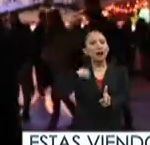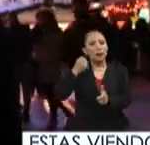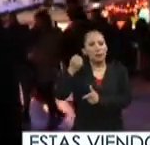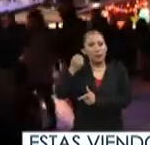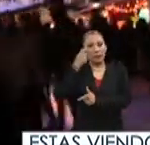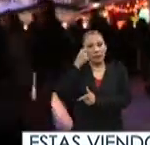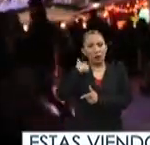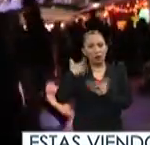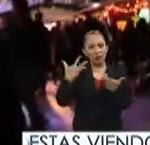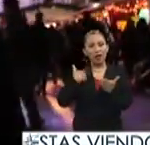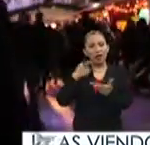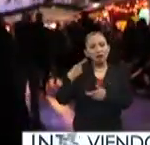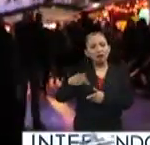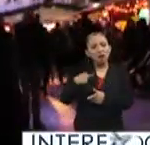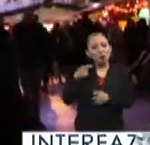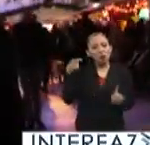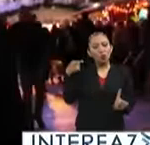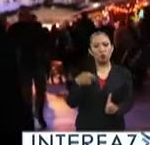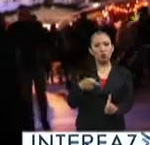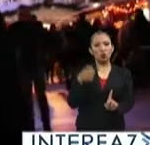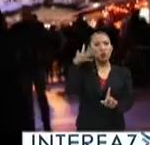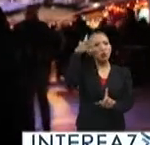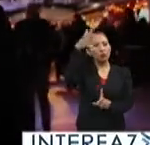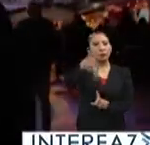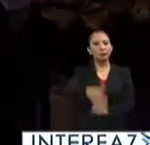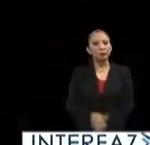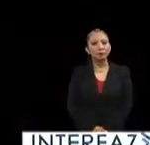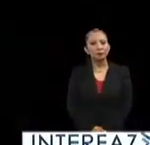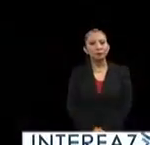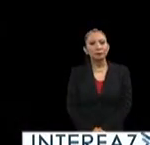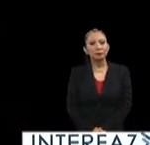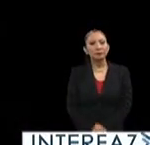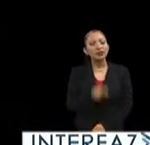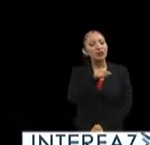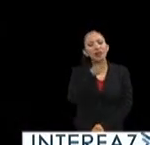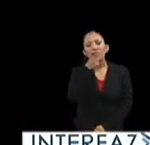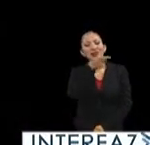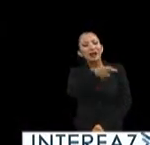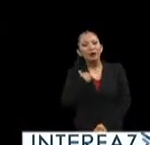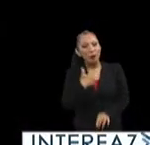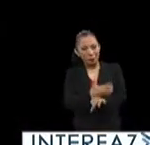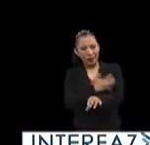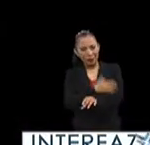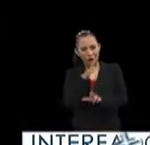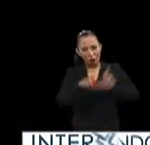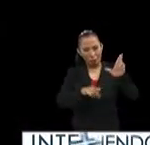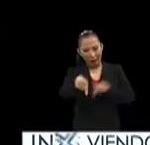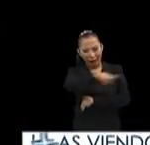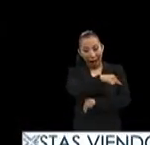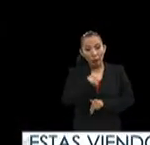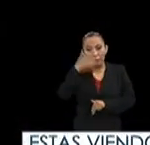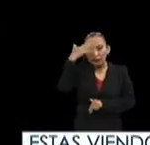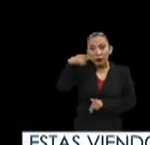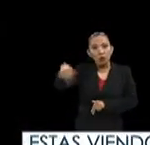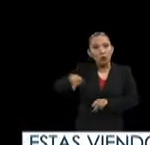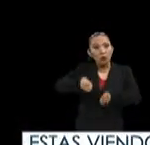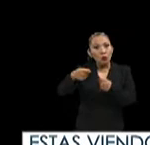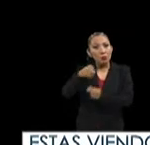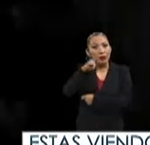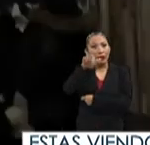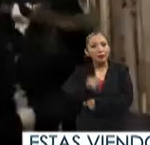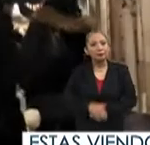sí mismo y actuar sobre su propio destino. ¿Qué te comentaron tus compañeros normalistas al saber de tu